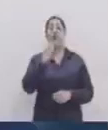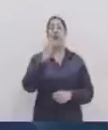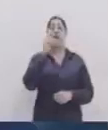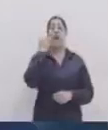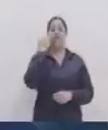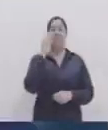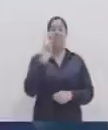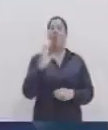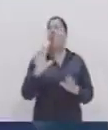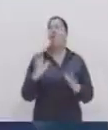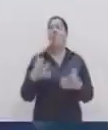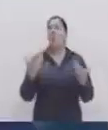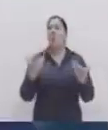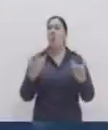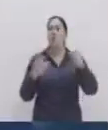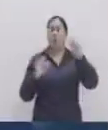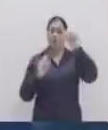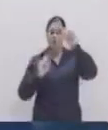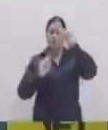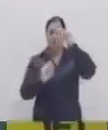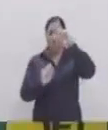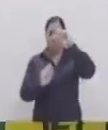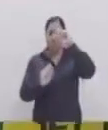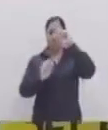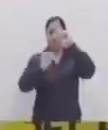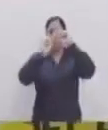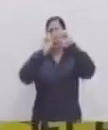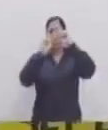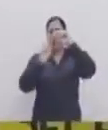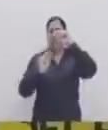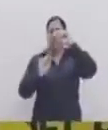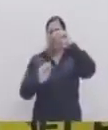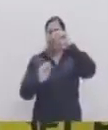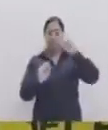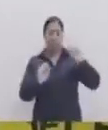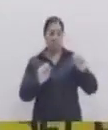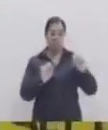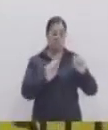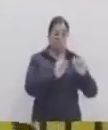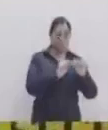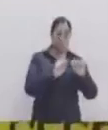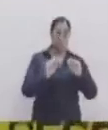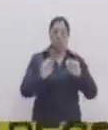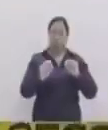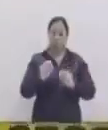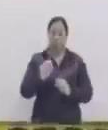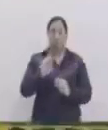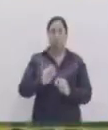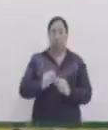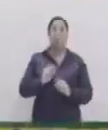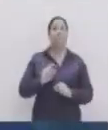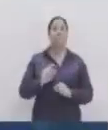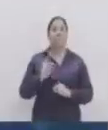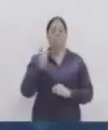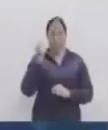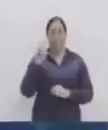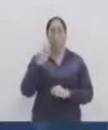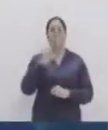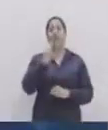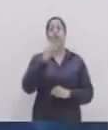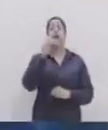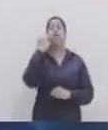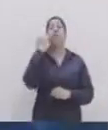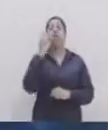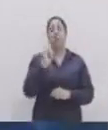va a ser una línea que va desde el punto a cualquiera de los puntos de la circunferencia. En este